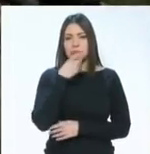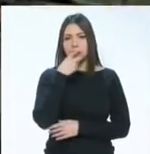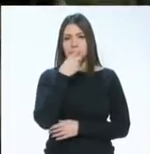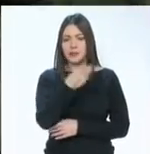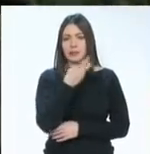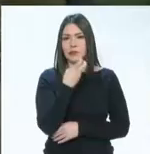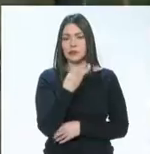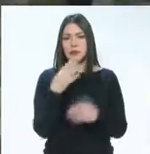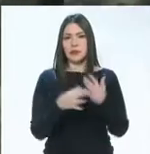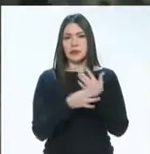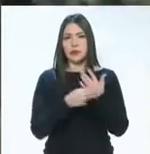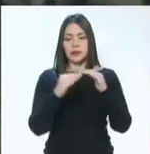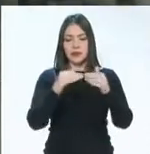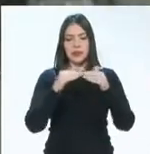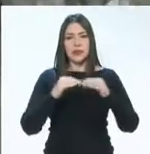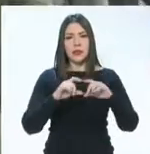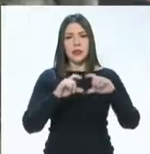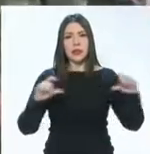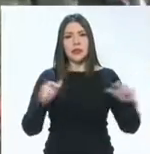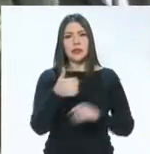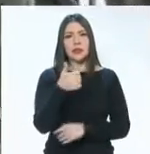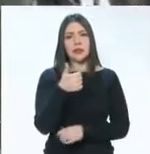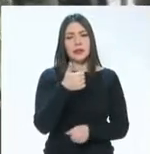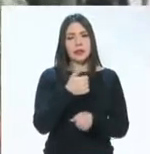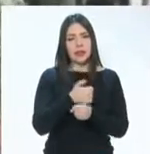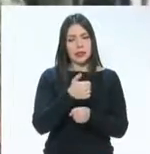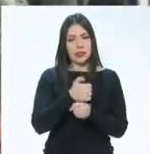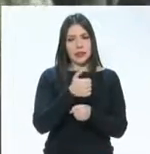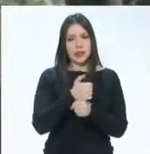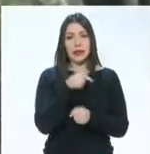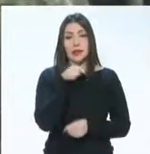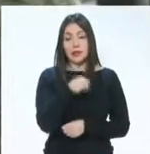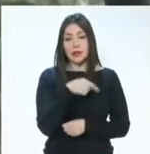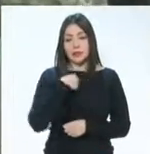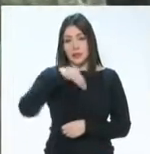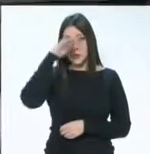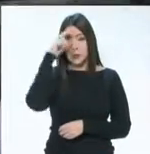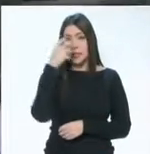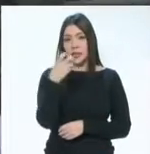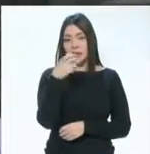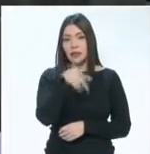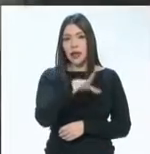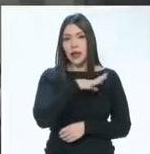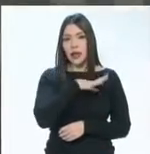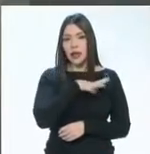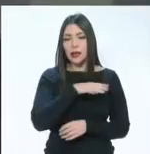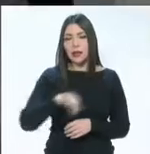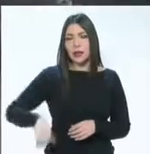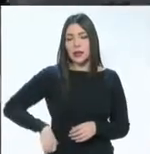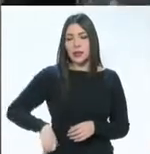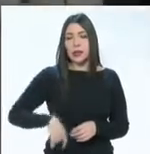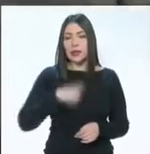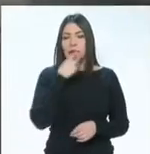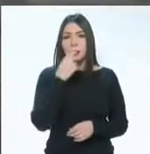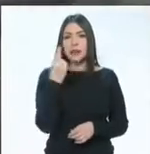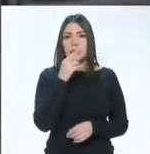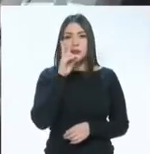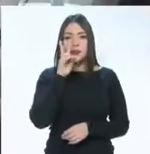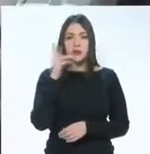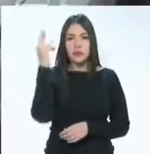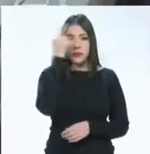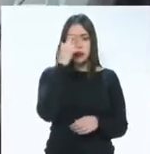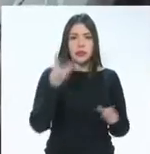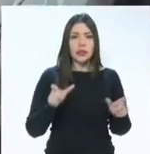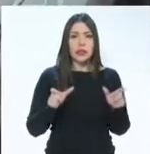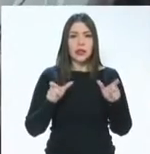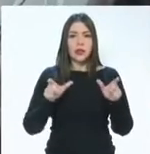sexta. Y aquí creo que está el punto interesante, porque esta fracción dice prever la seguridad